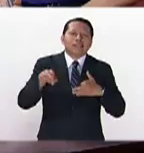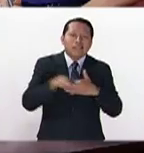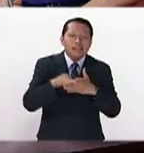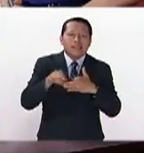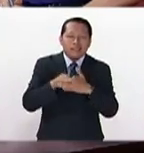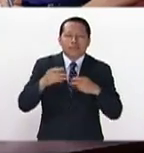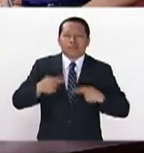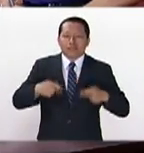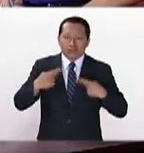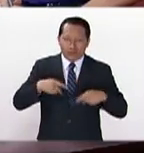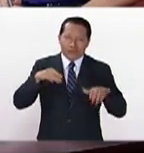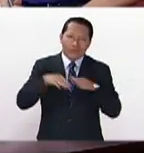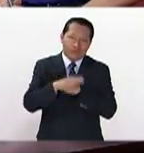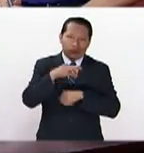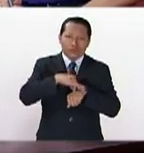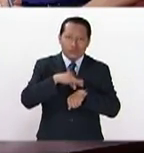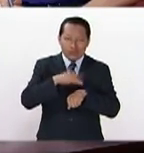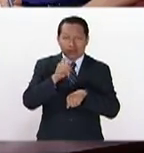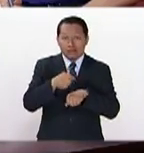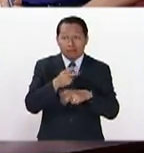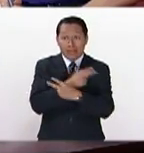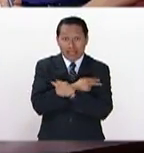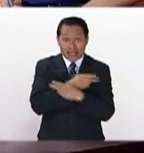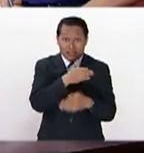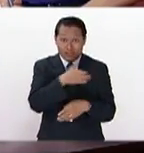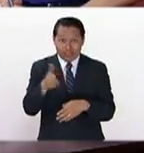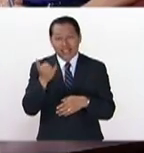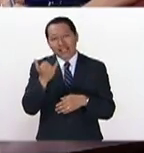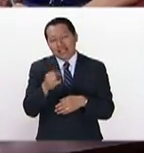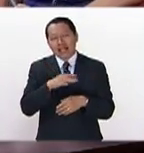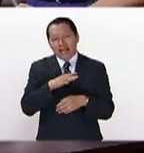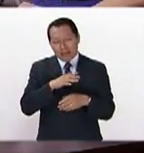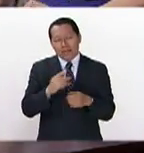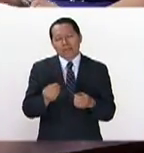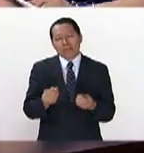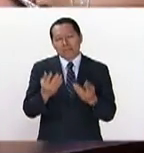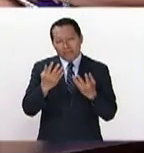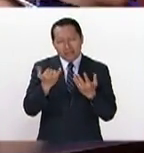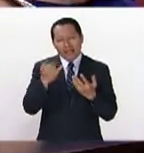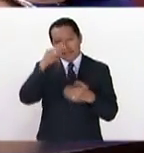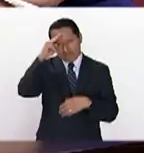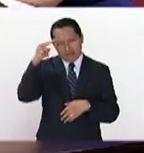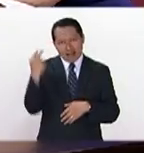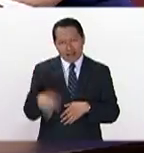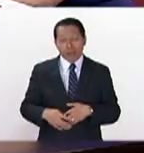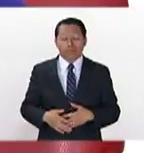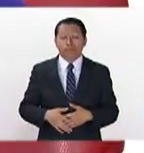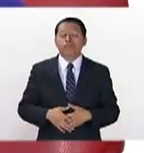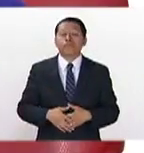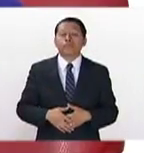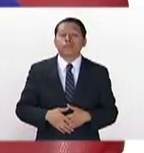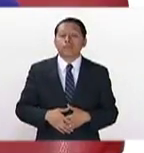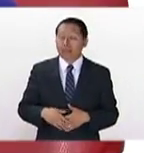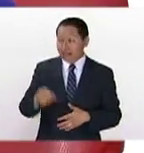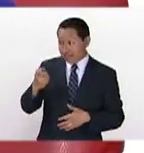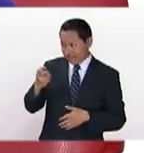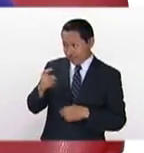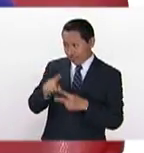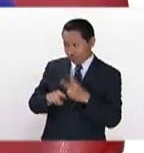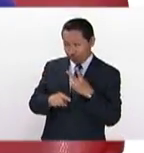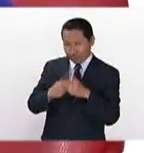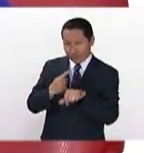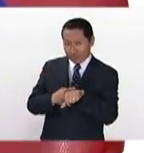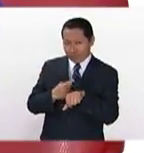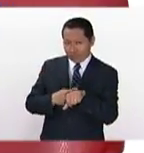consulta, no solo en la época de vacaciones, sino a lo largo de toda la primavera y verano, ¿verdad? Sobre estas dos